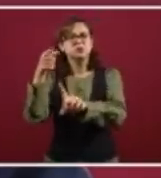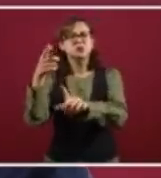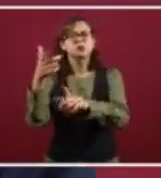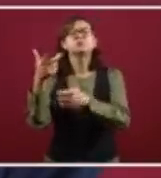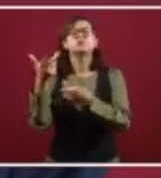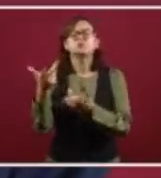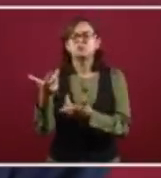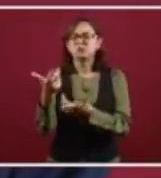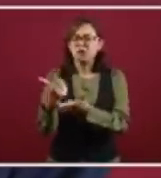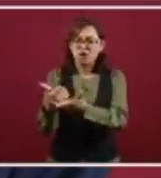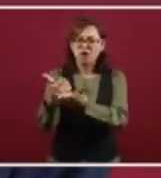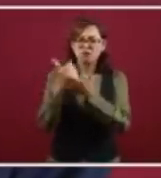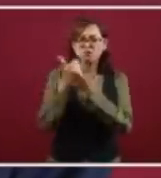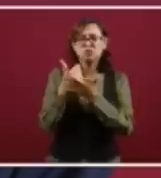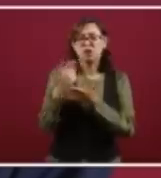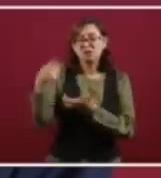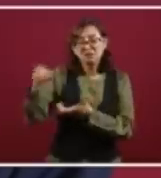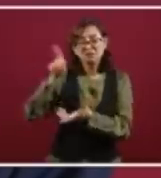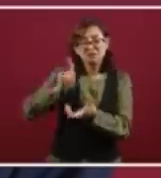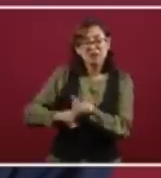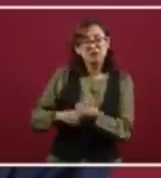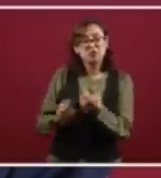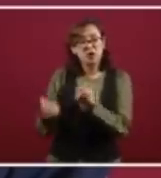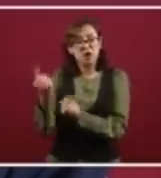a provocadores